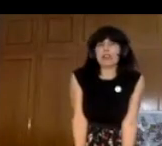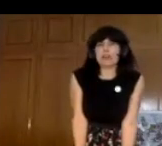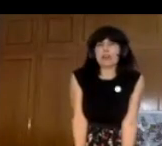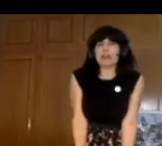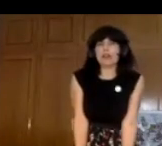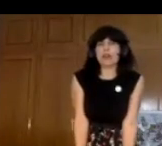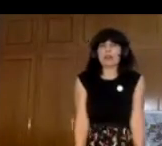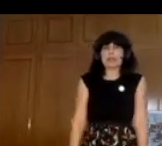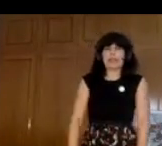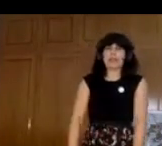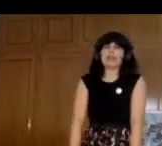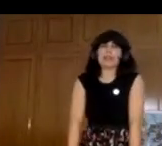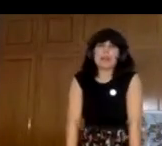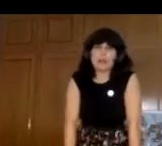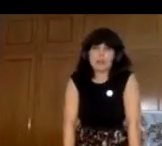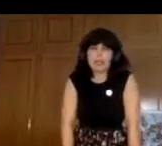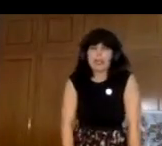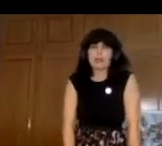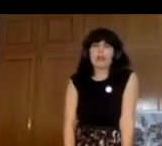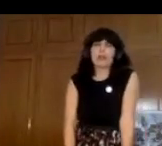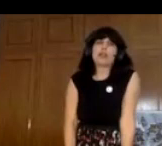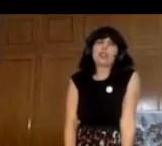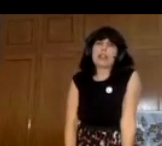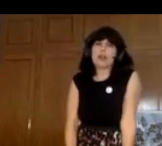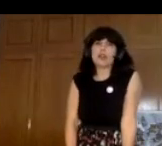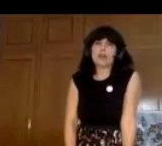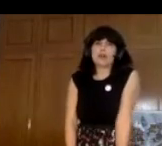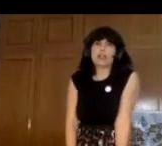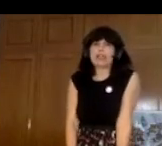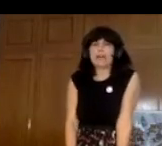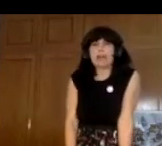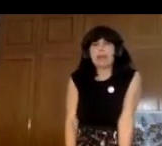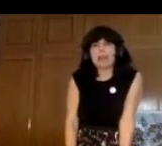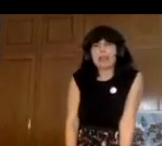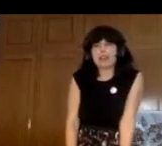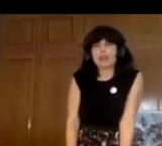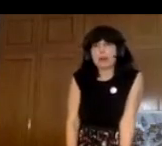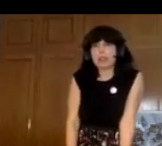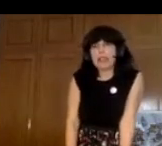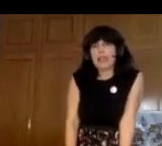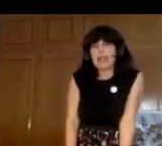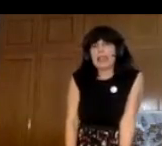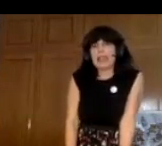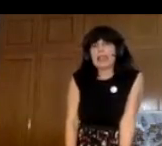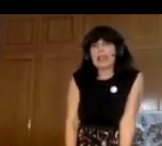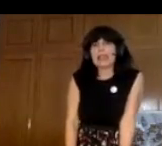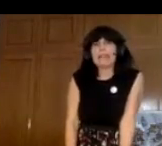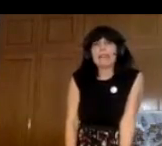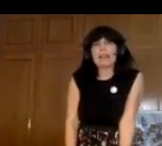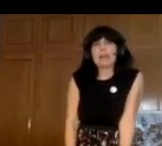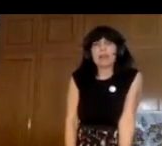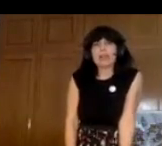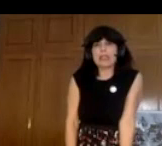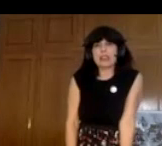año 2002. Lo que pasa es que en el año 2002 sucede una cosa con los blogs, que es la primera vez en que los blogs interceden